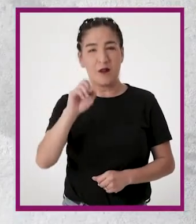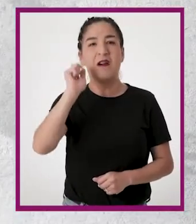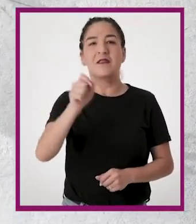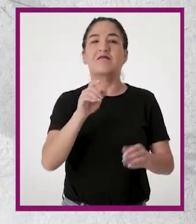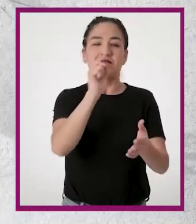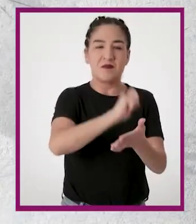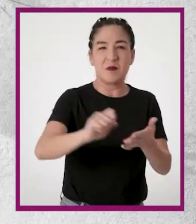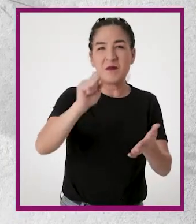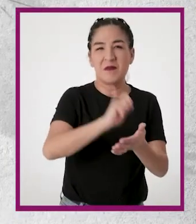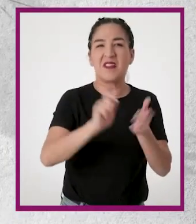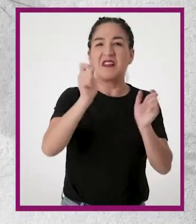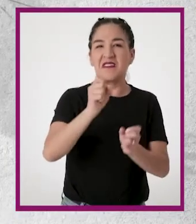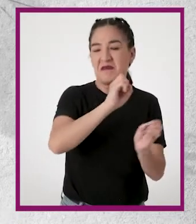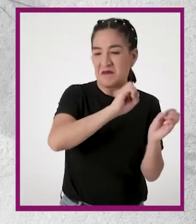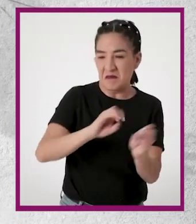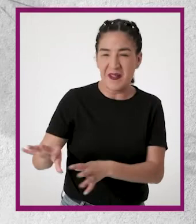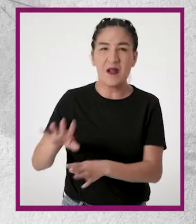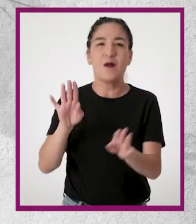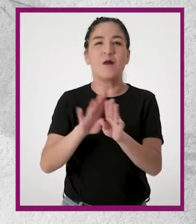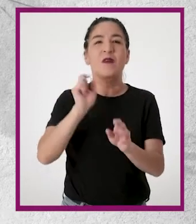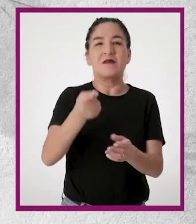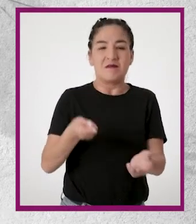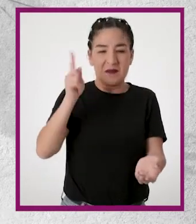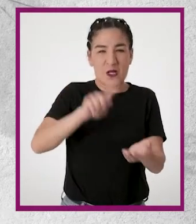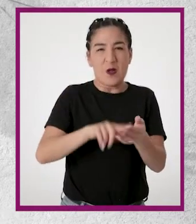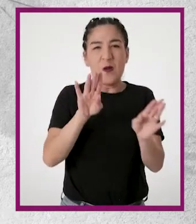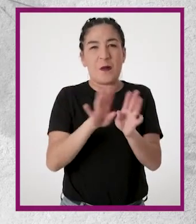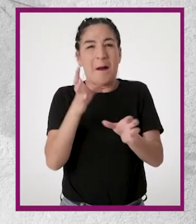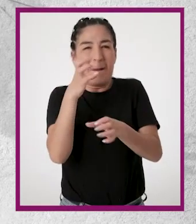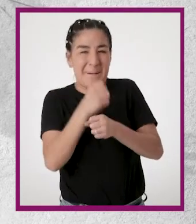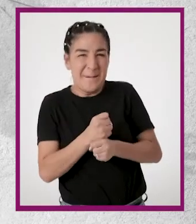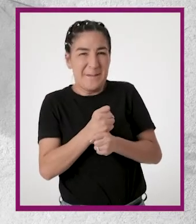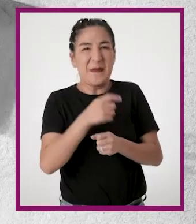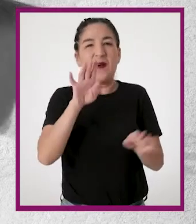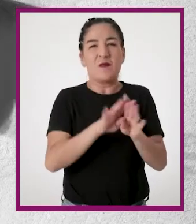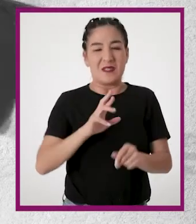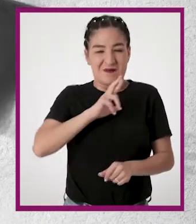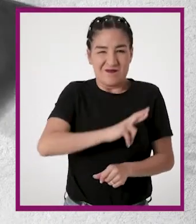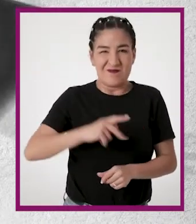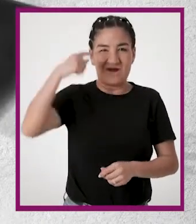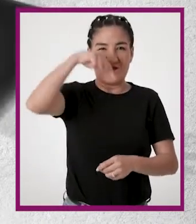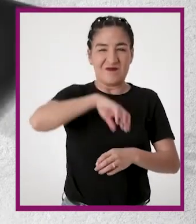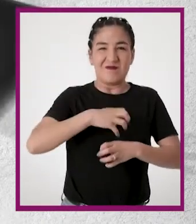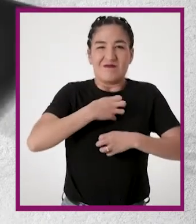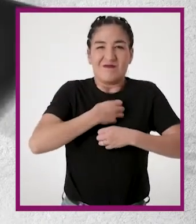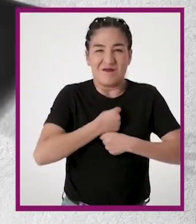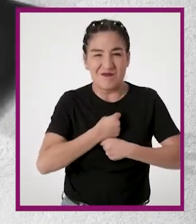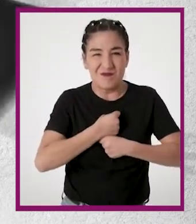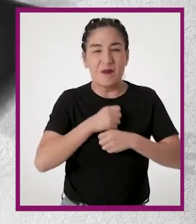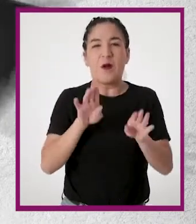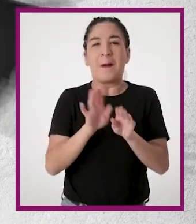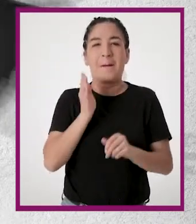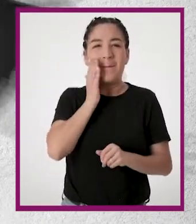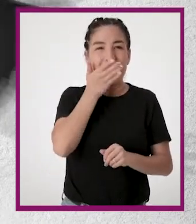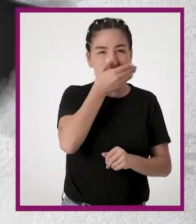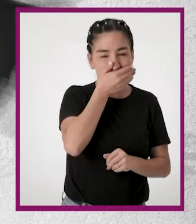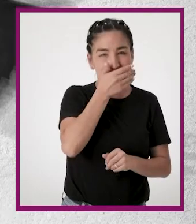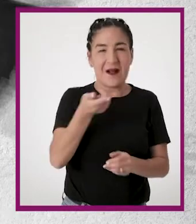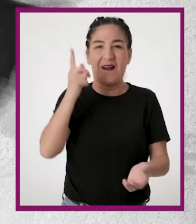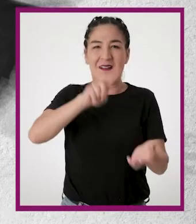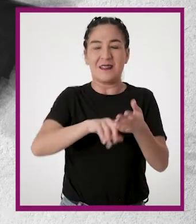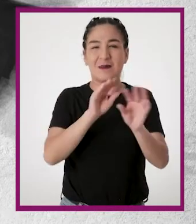Juan Rulfo es el escritor del abandono, de los ecos atrapados, de los rencores acumulados,